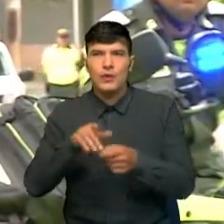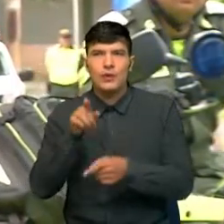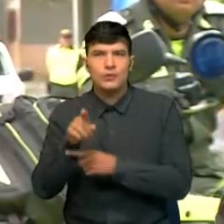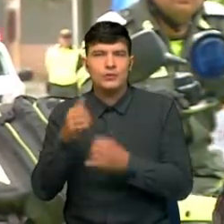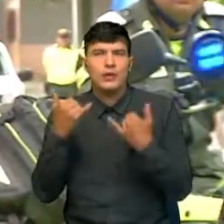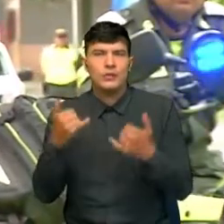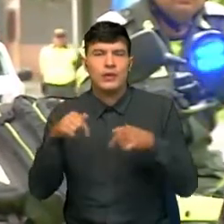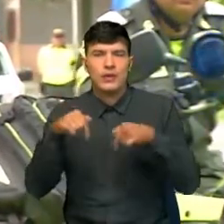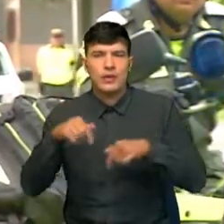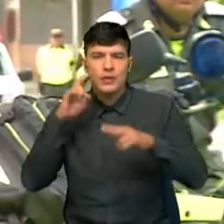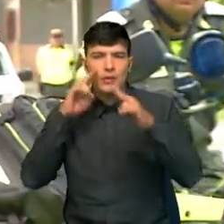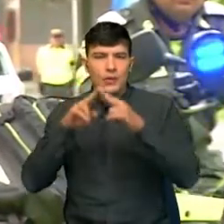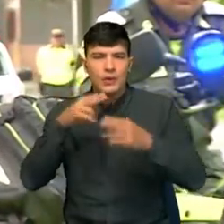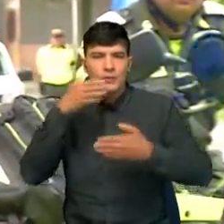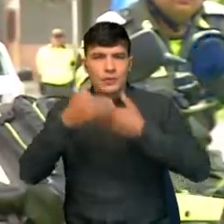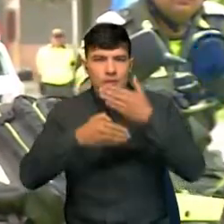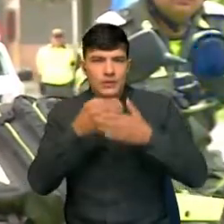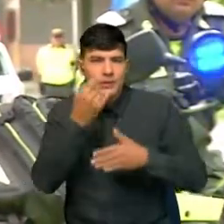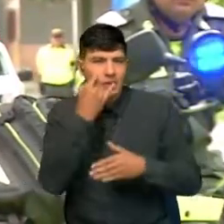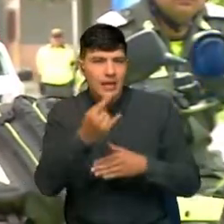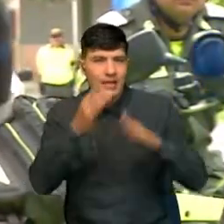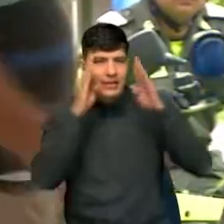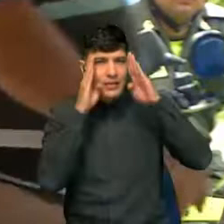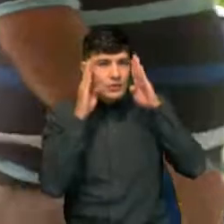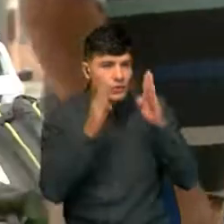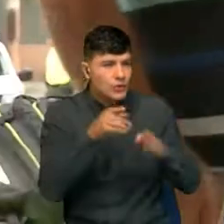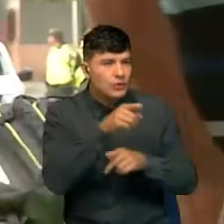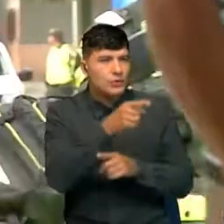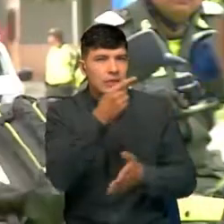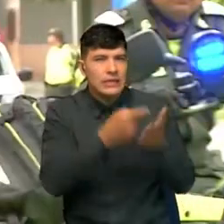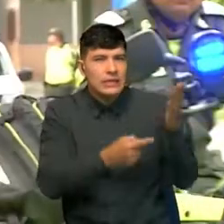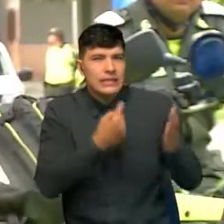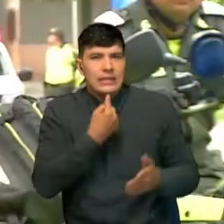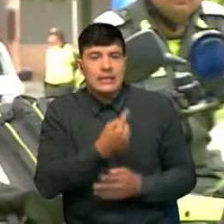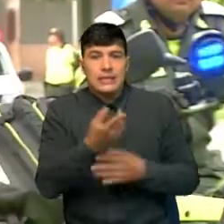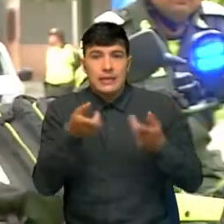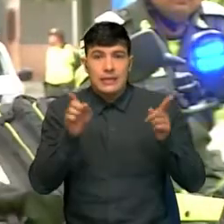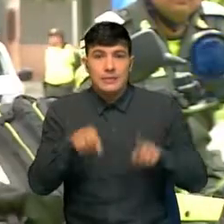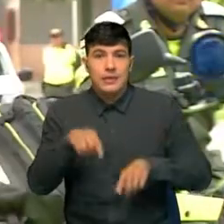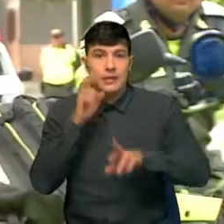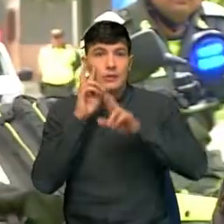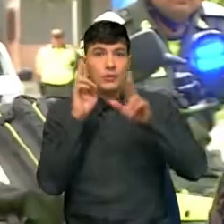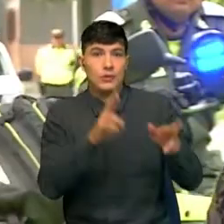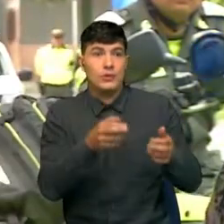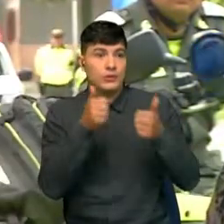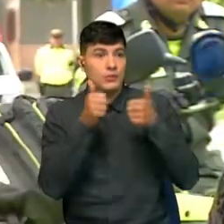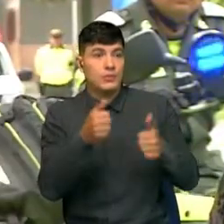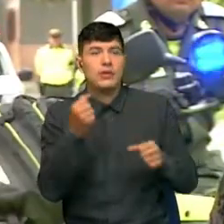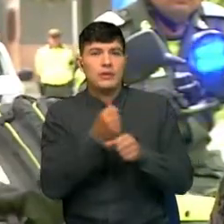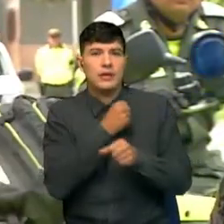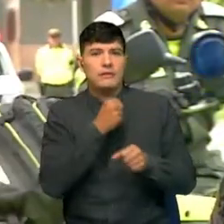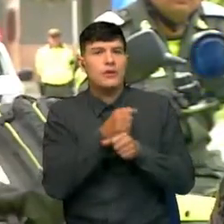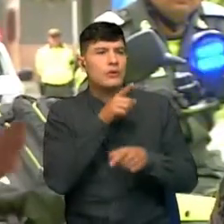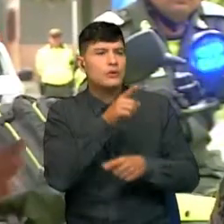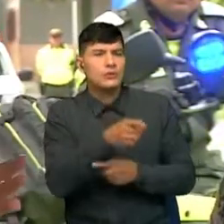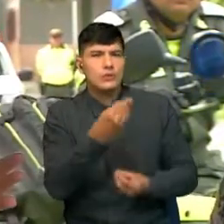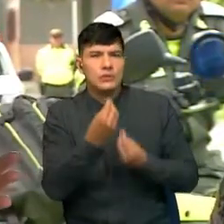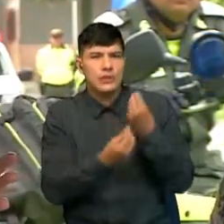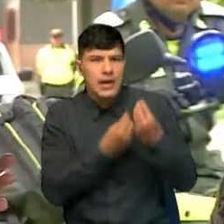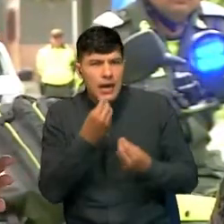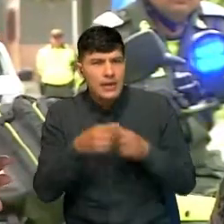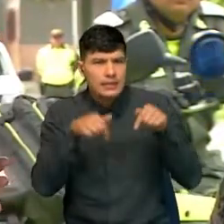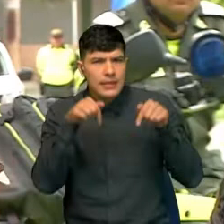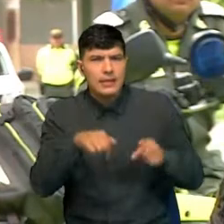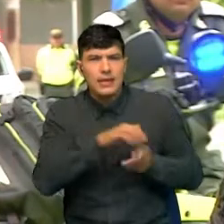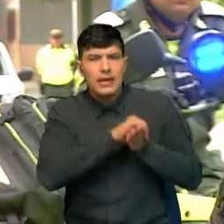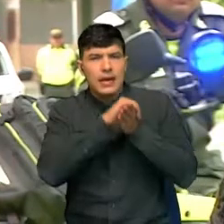interesante, conociendo su gente, escuchando qué es lo que tienen por decir, también exaltando las buenas obras que se han llevado a cabo en el marco de toda esta gestión